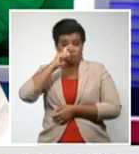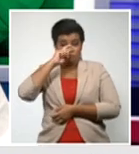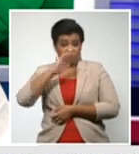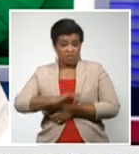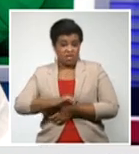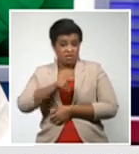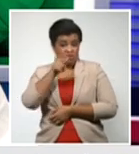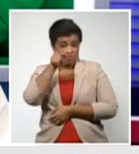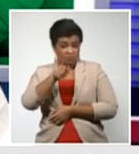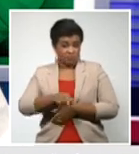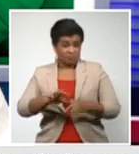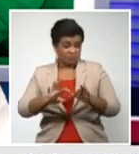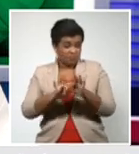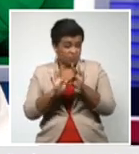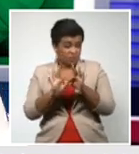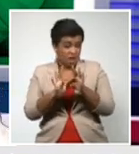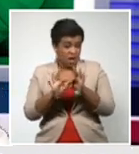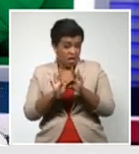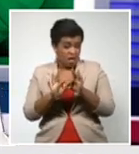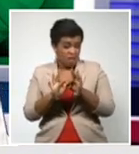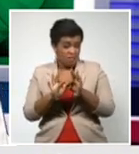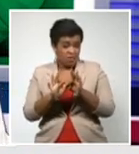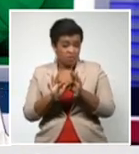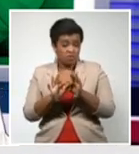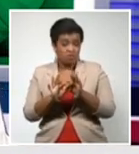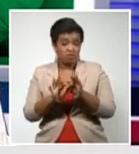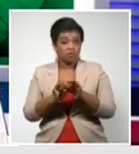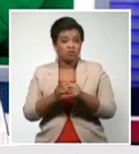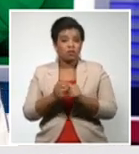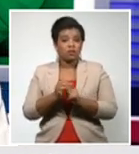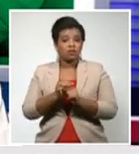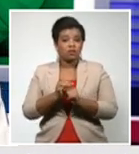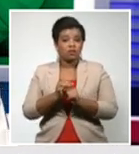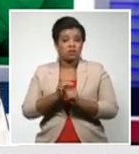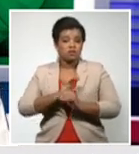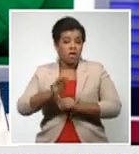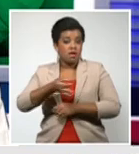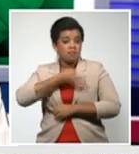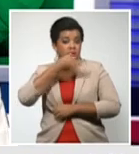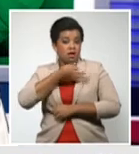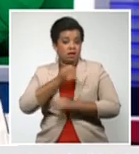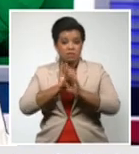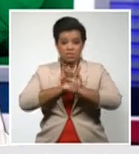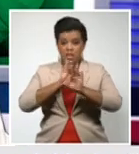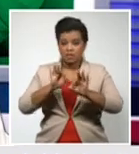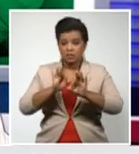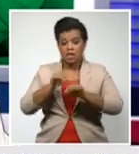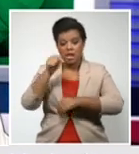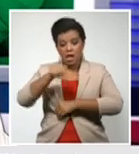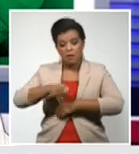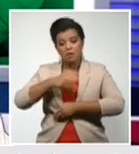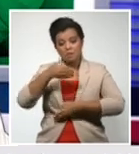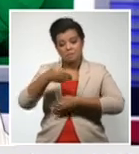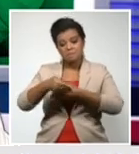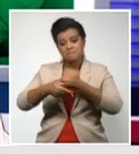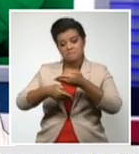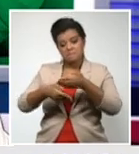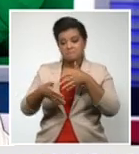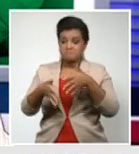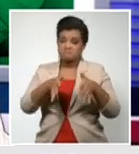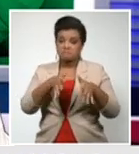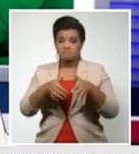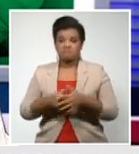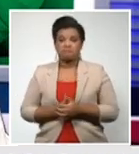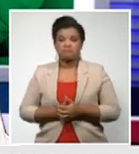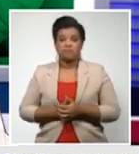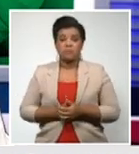grave que nos expresaban los especialistas que se mantiene estable en estos momentos. En el grupo